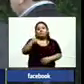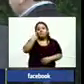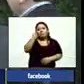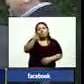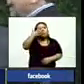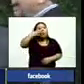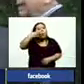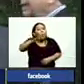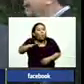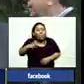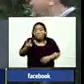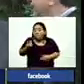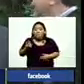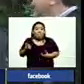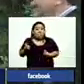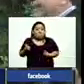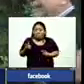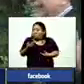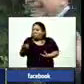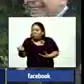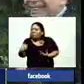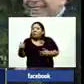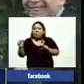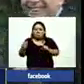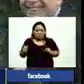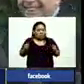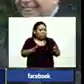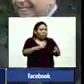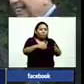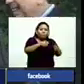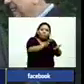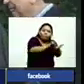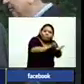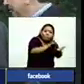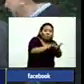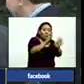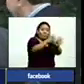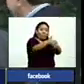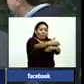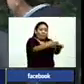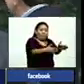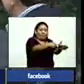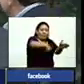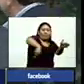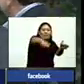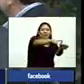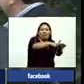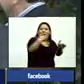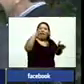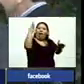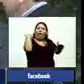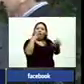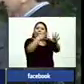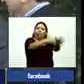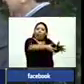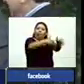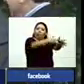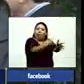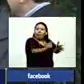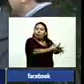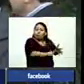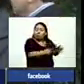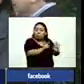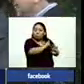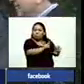cómo con pocos recursos se puede recuperar un espacio que antes estaba pedado para los ciudadanos,